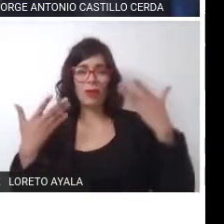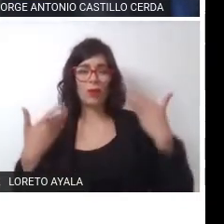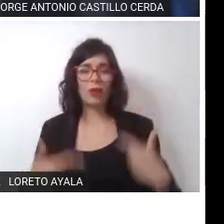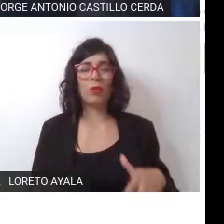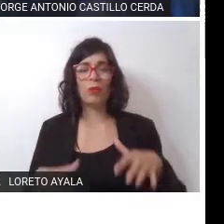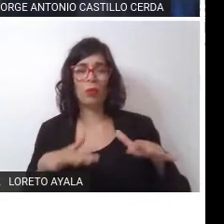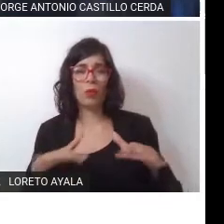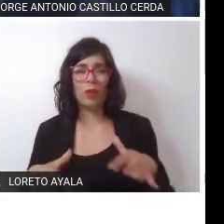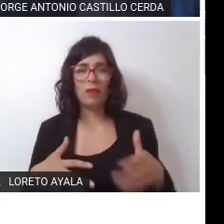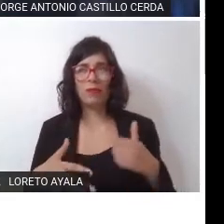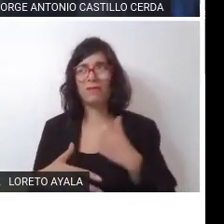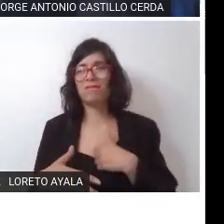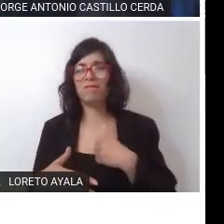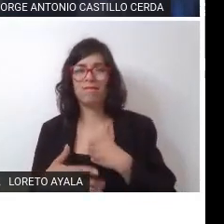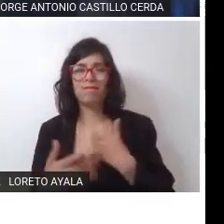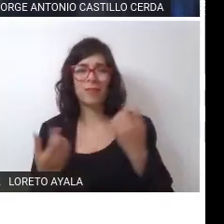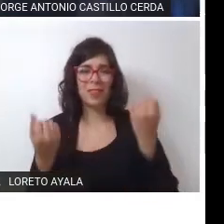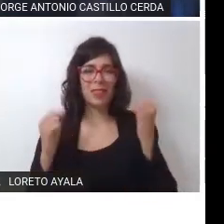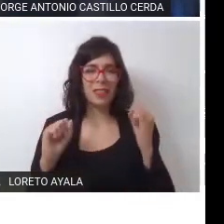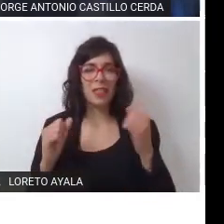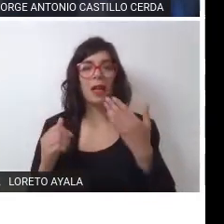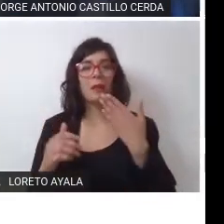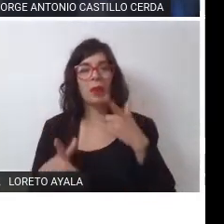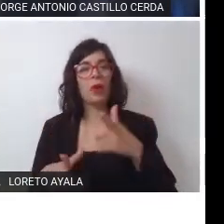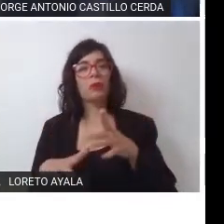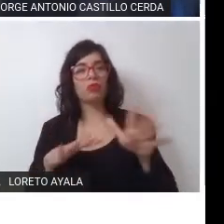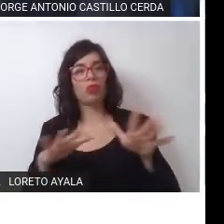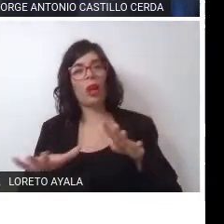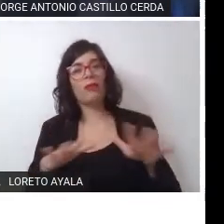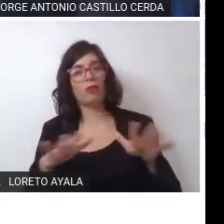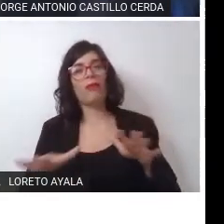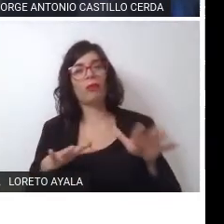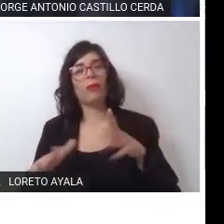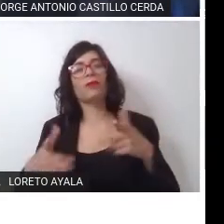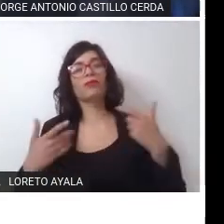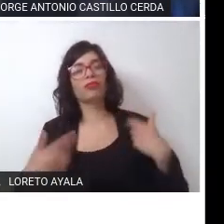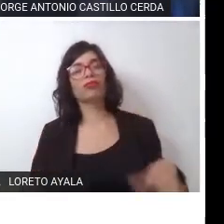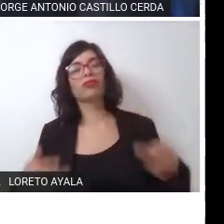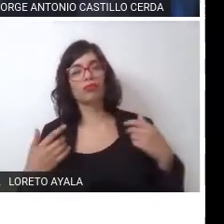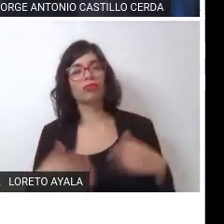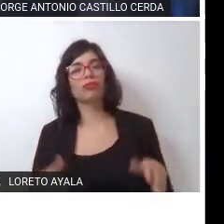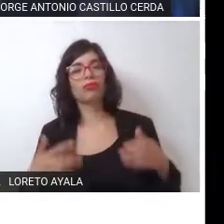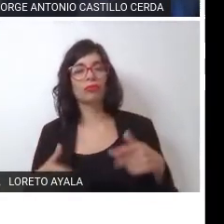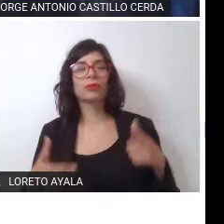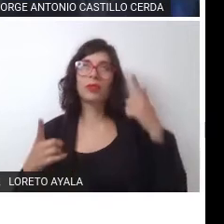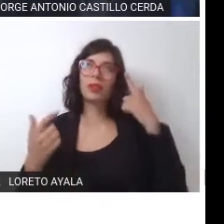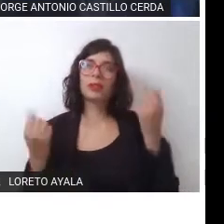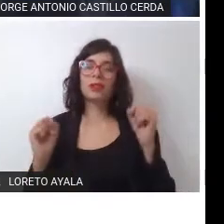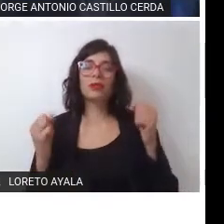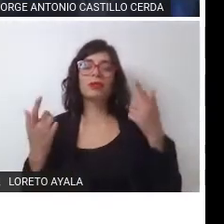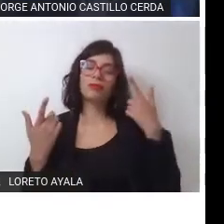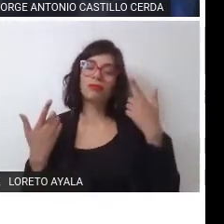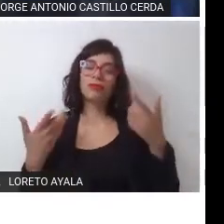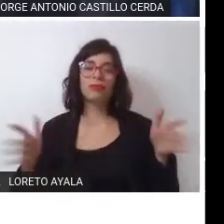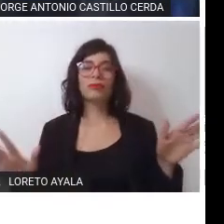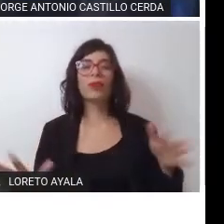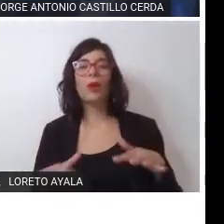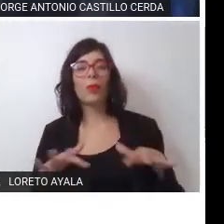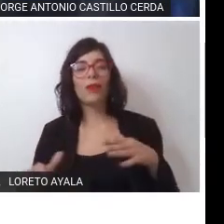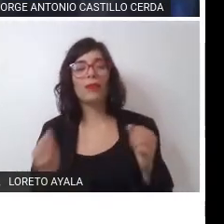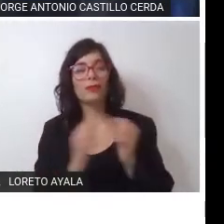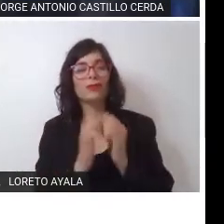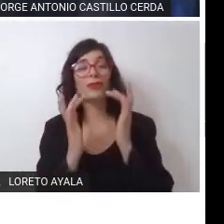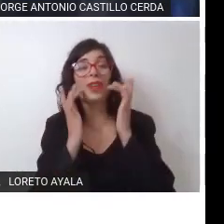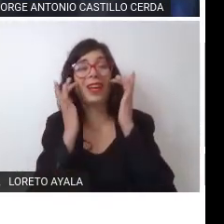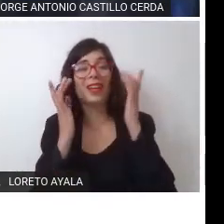mueva, necesitamos desestresarnos. ¿Y qué mejor que moviéndonos, que soltando el cuerpo y con alegría,